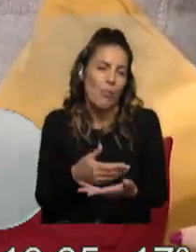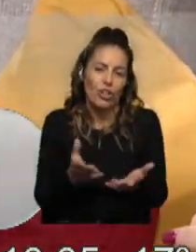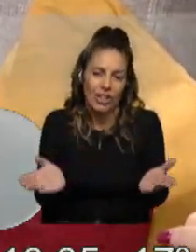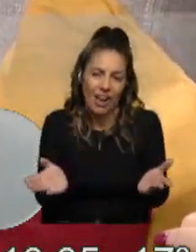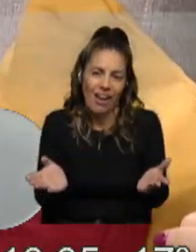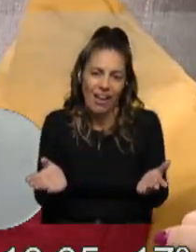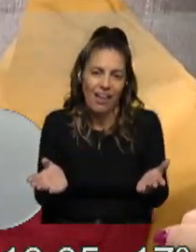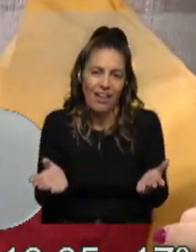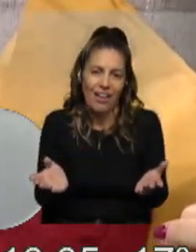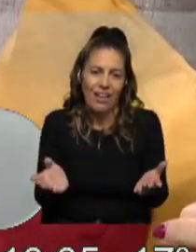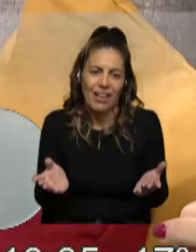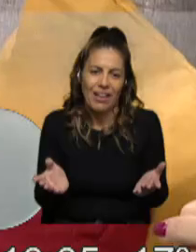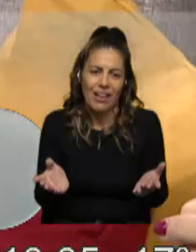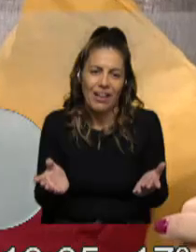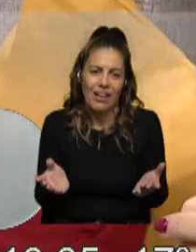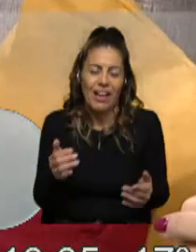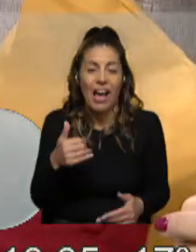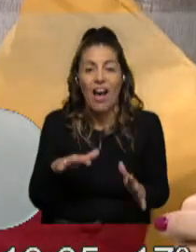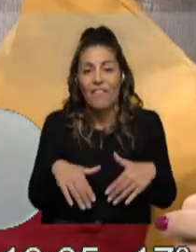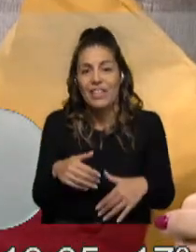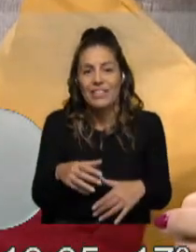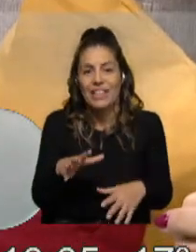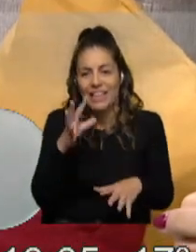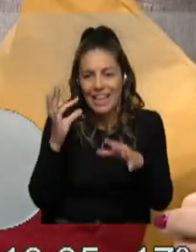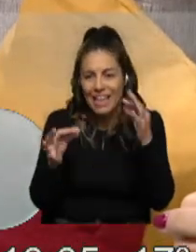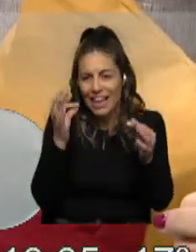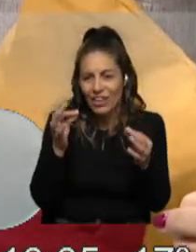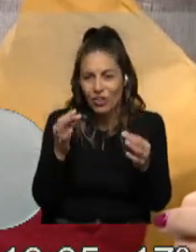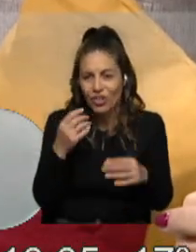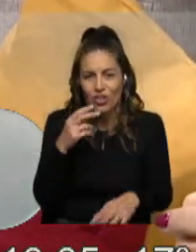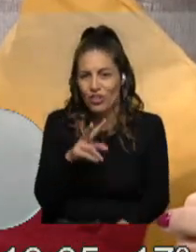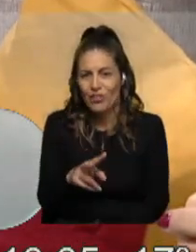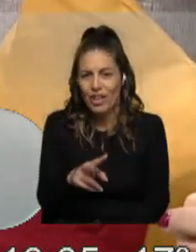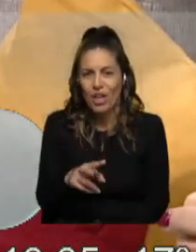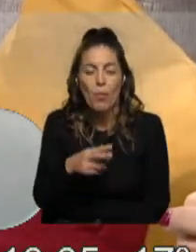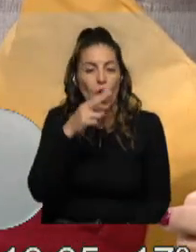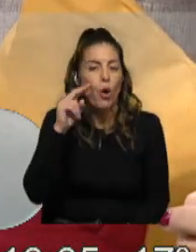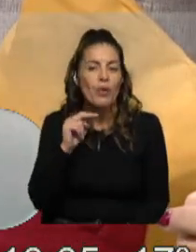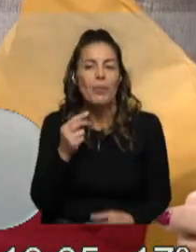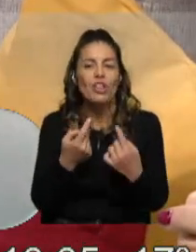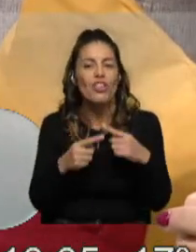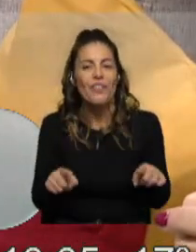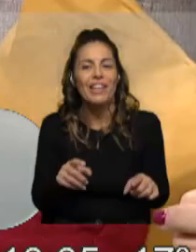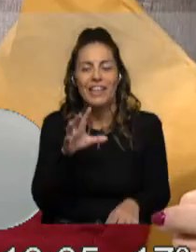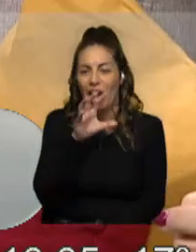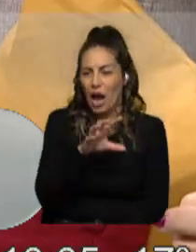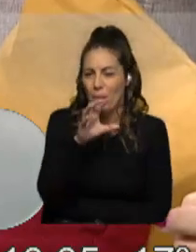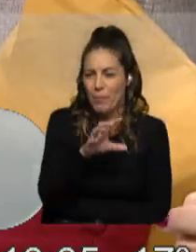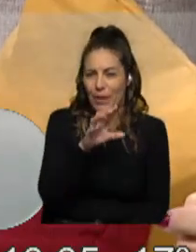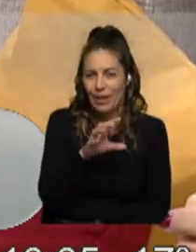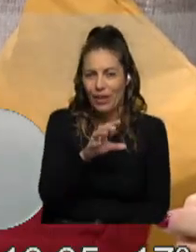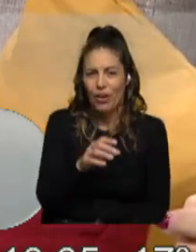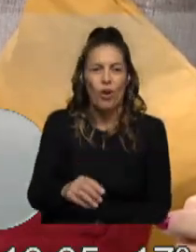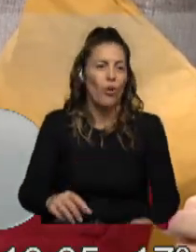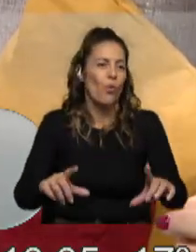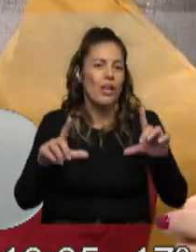por X razón. Sí. Hay veces que tienen gatos y no sale, en realidad, porque el gato tiene un comportamiento distinto al del perro. Sí, Hay una